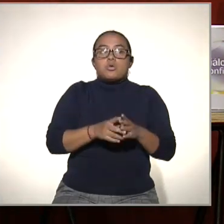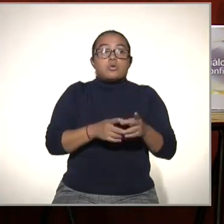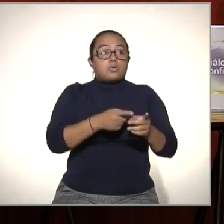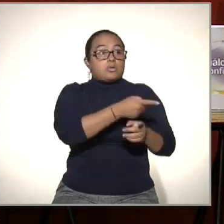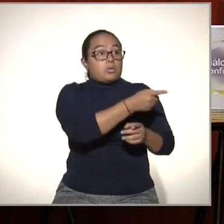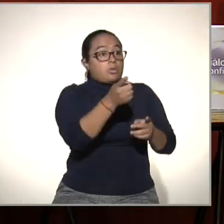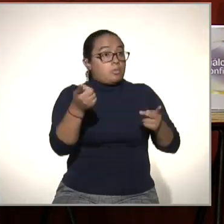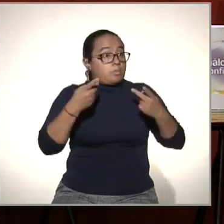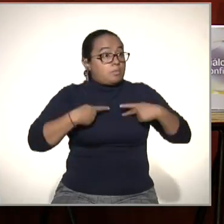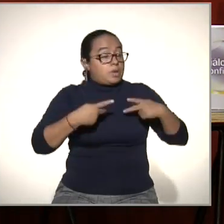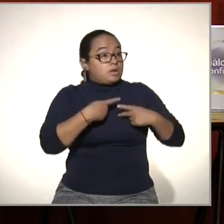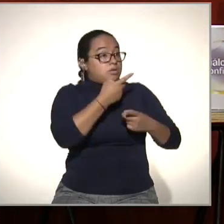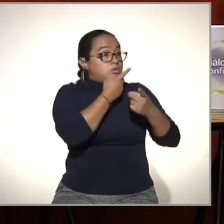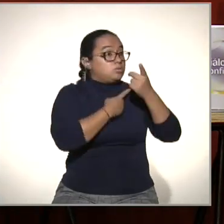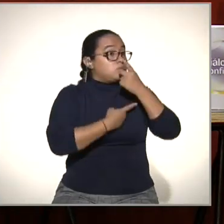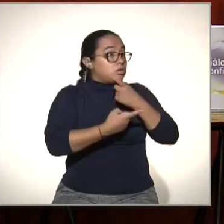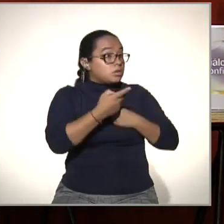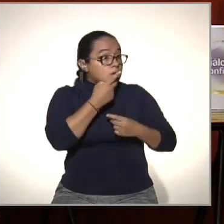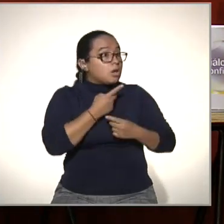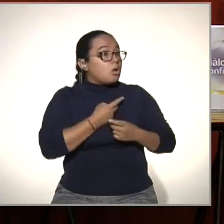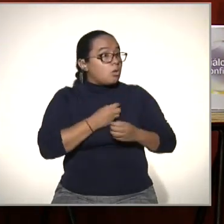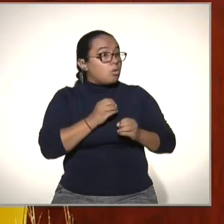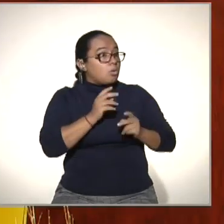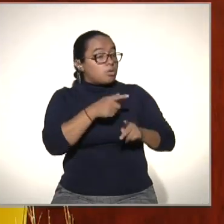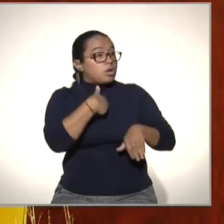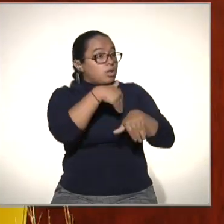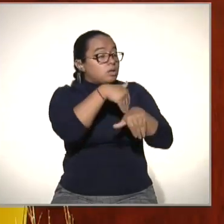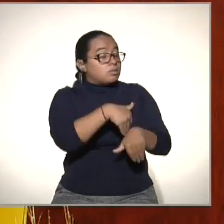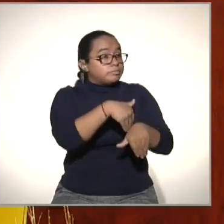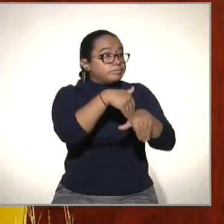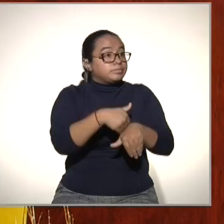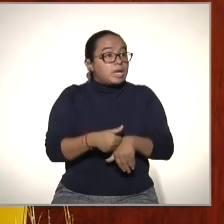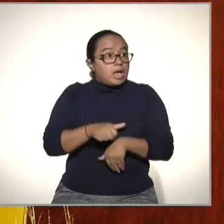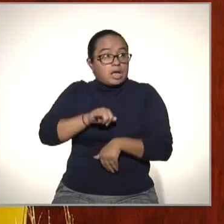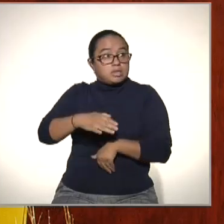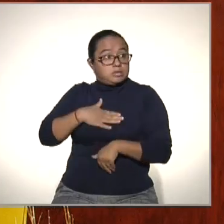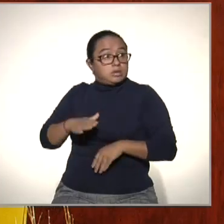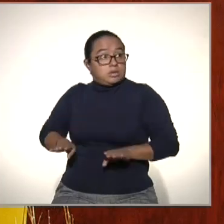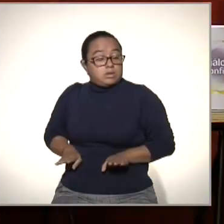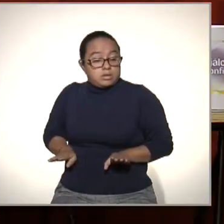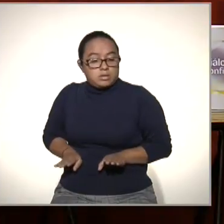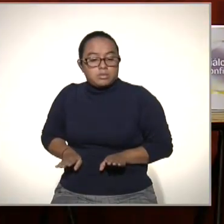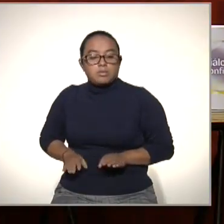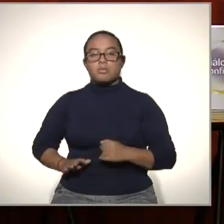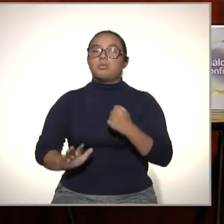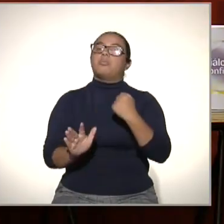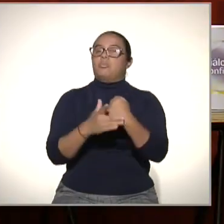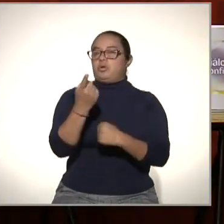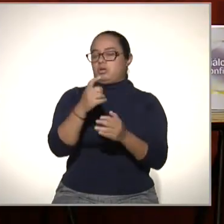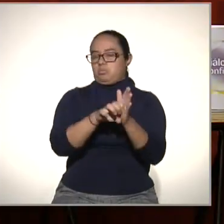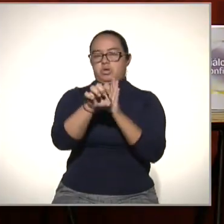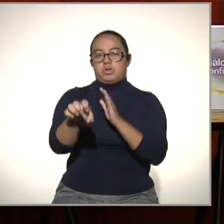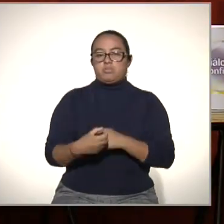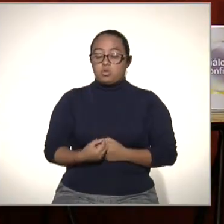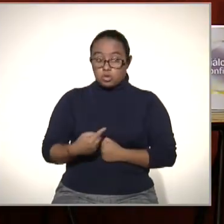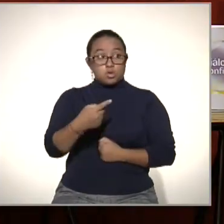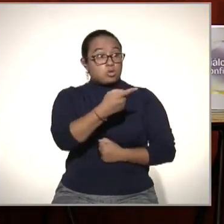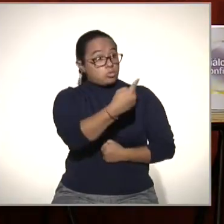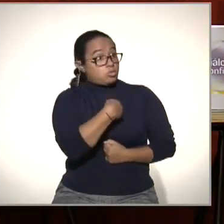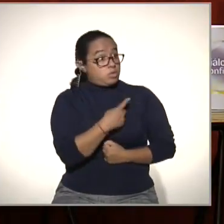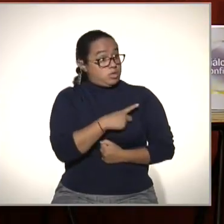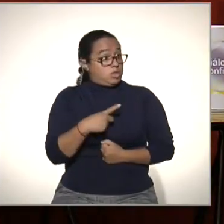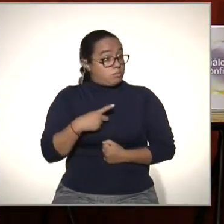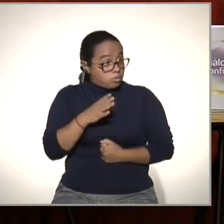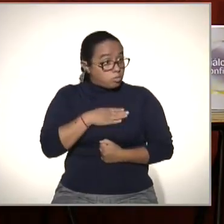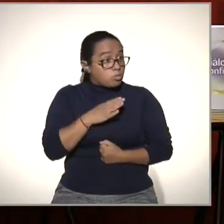ser, de lo que nos dicen los demás. Porque debo ser una persona buena,